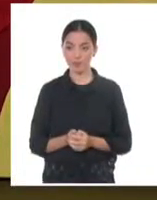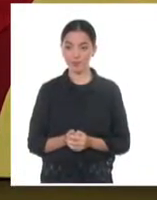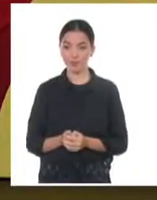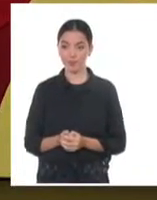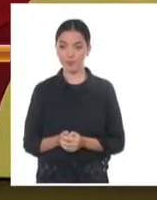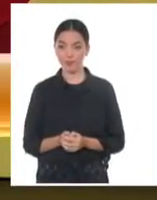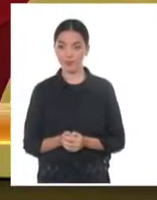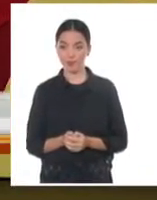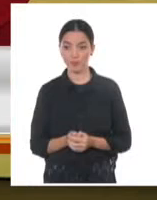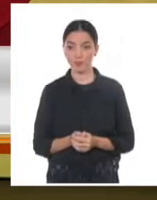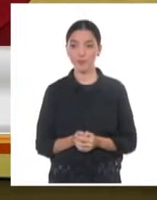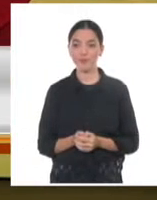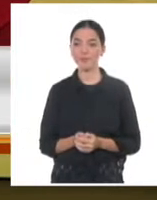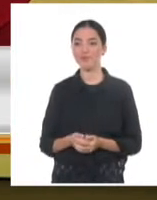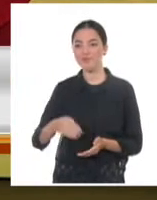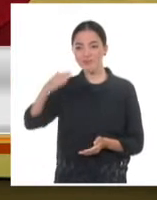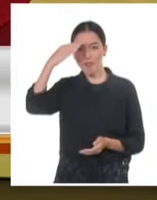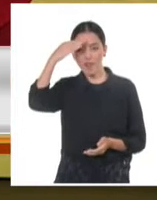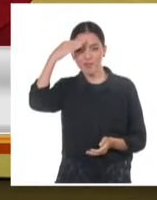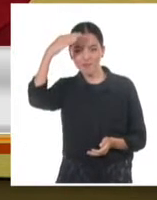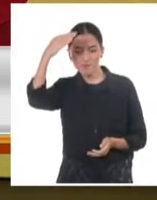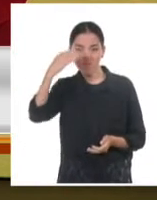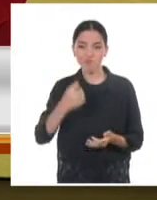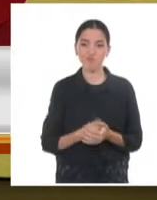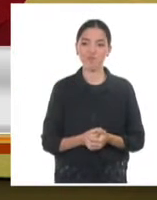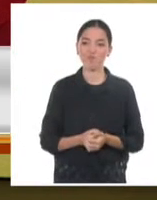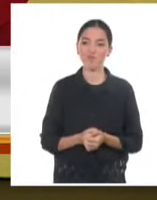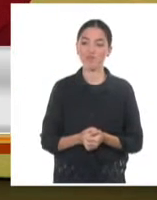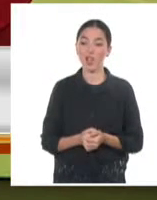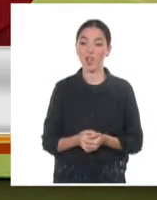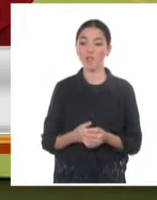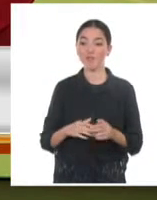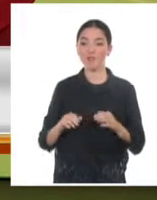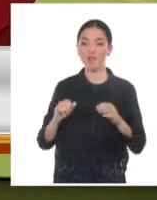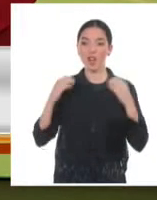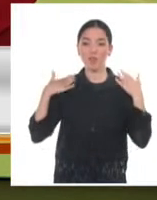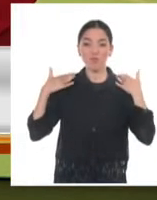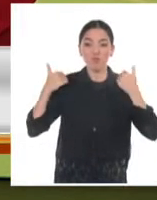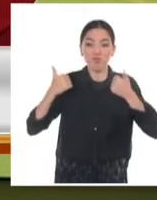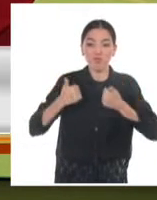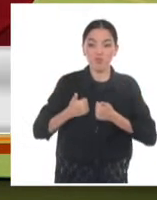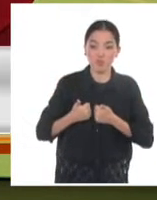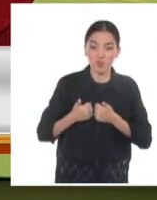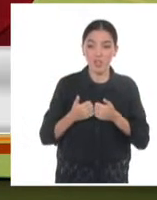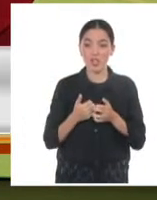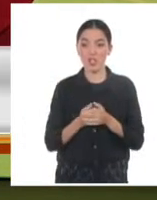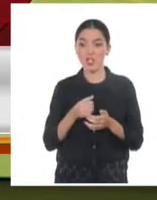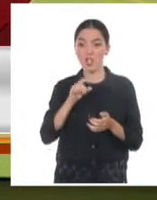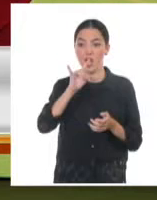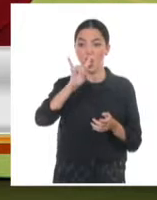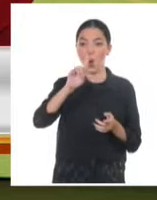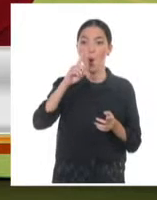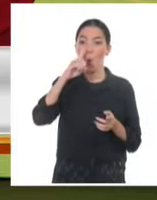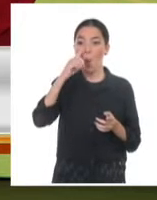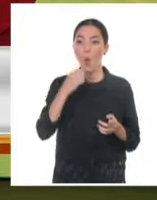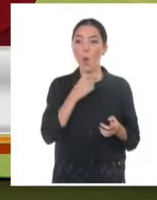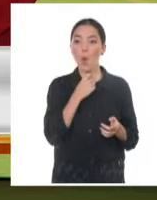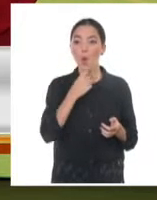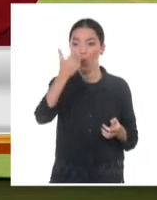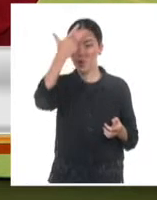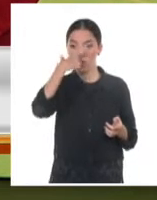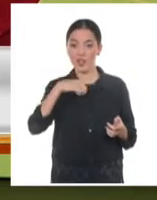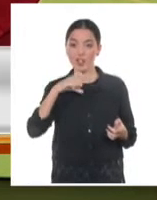Saludos. La Presidencia Nacional de la UNIAC visitó sitios históricos en el guantanamero municipio de Imías como parte de